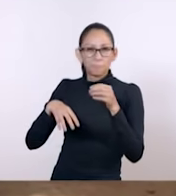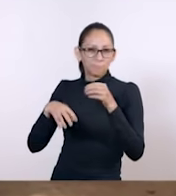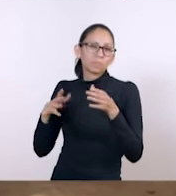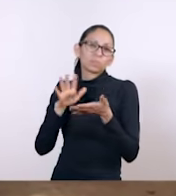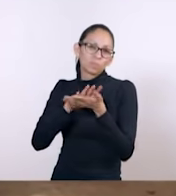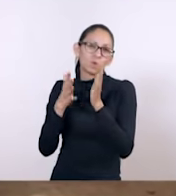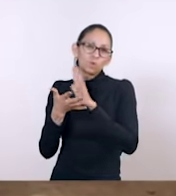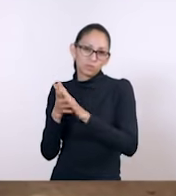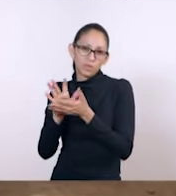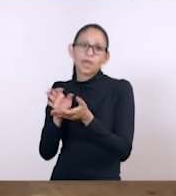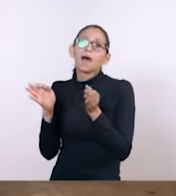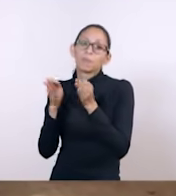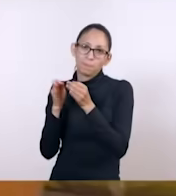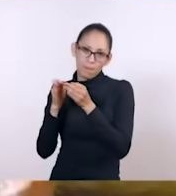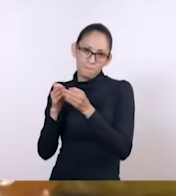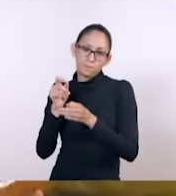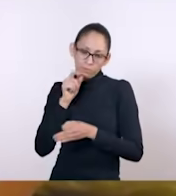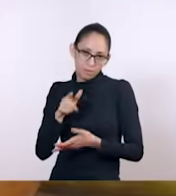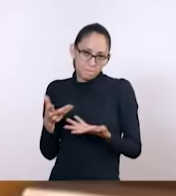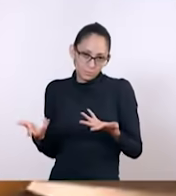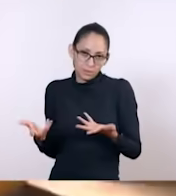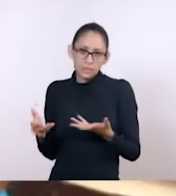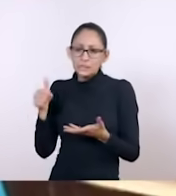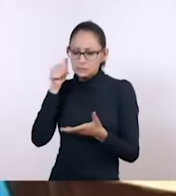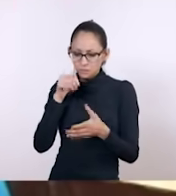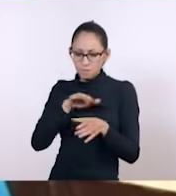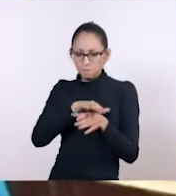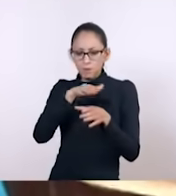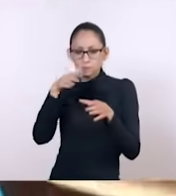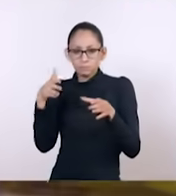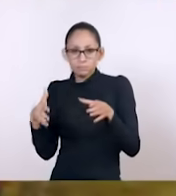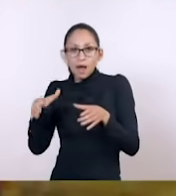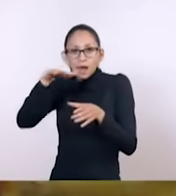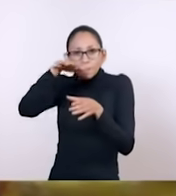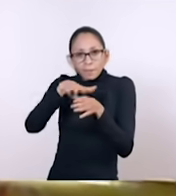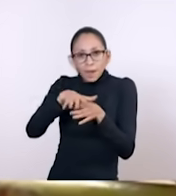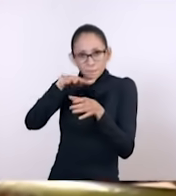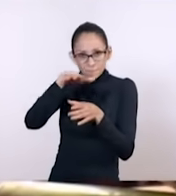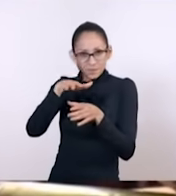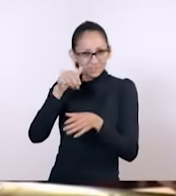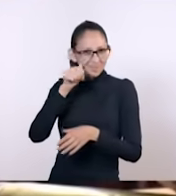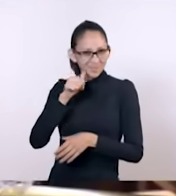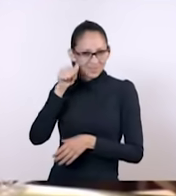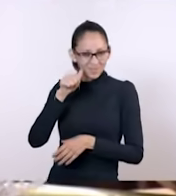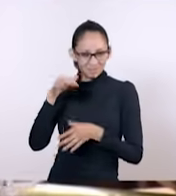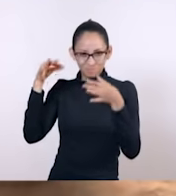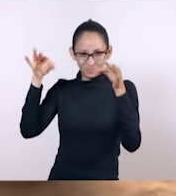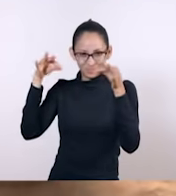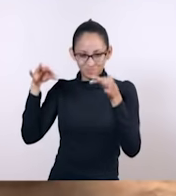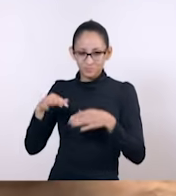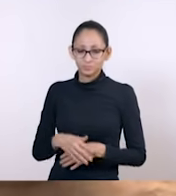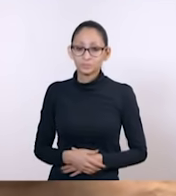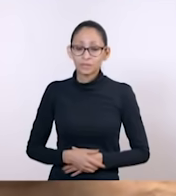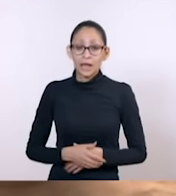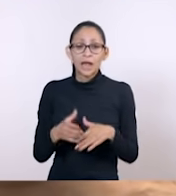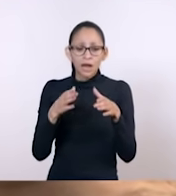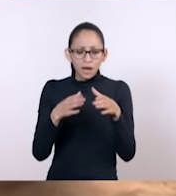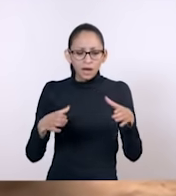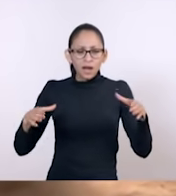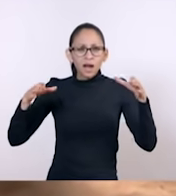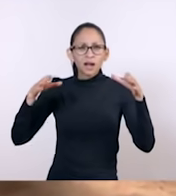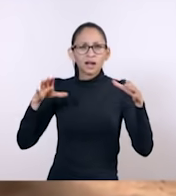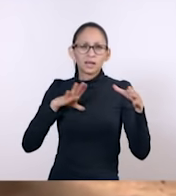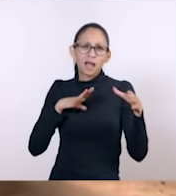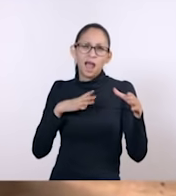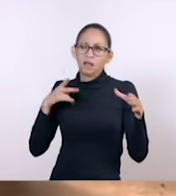tortillas y tamales. Y siempre lo tapamos así con un pack. Las canastas le